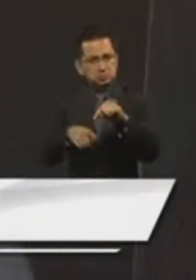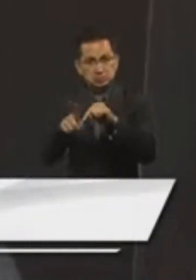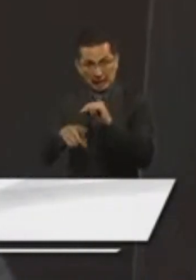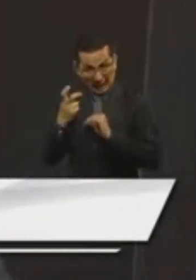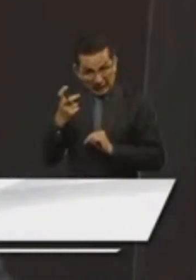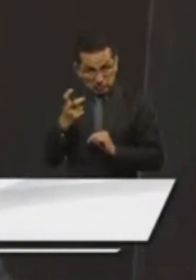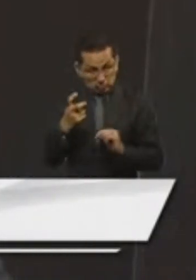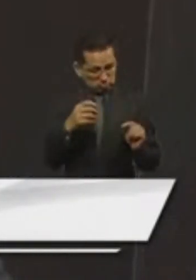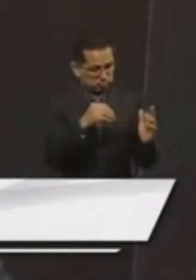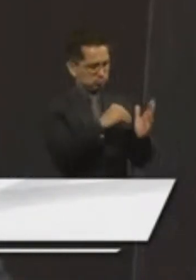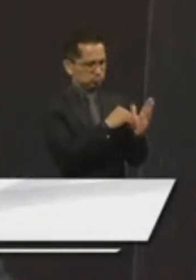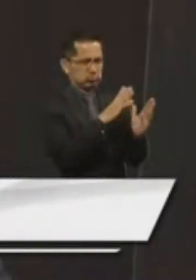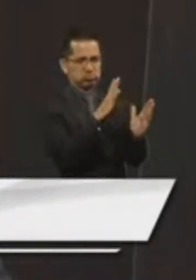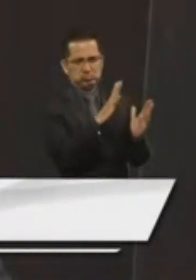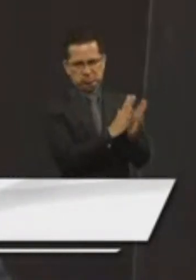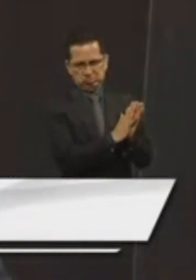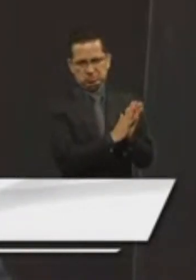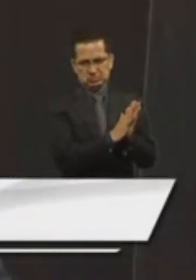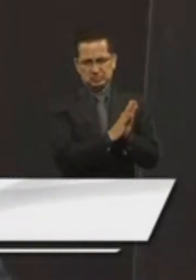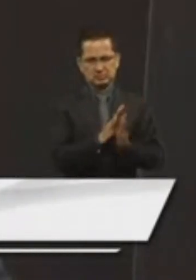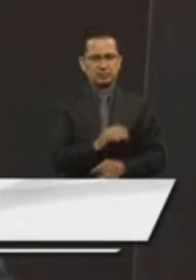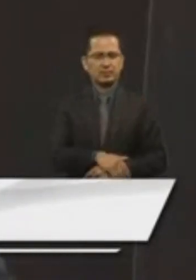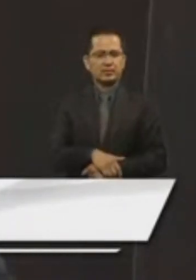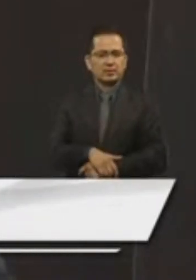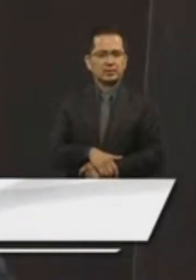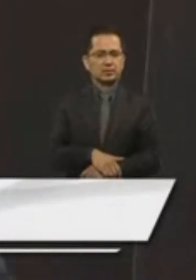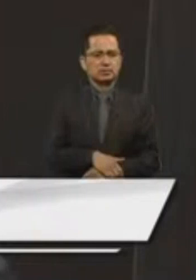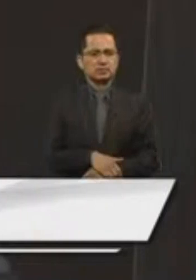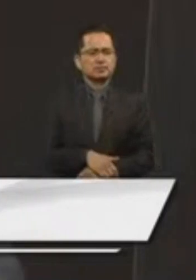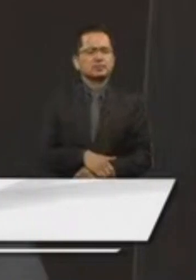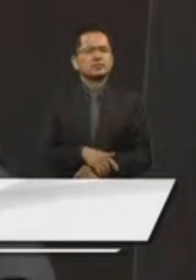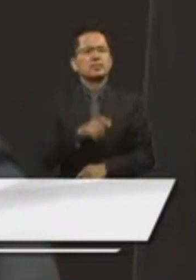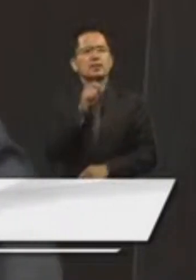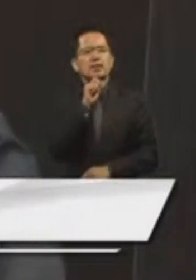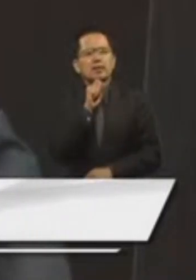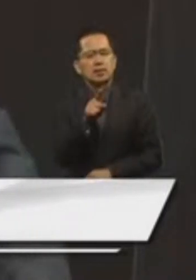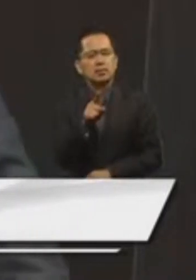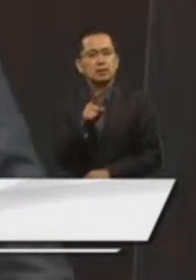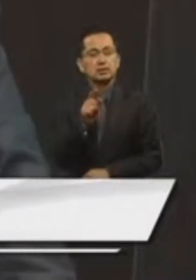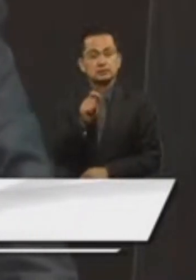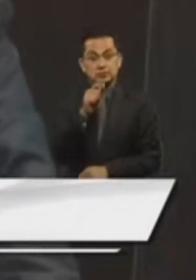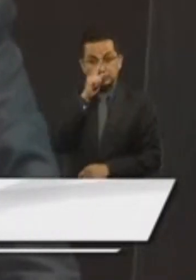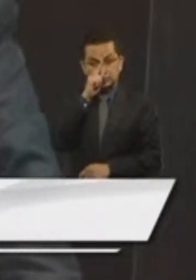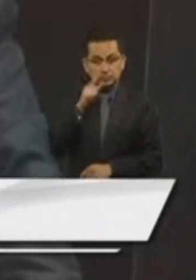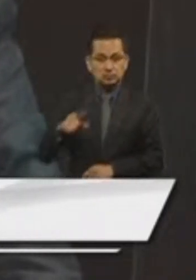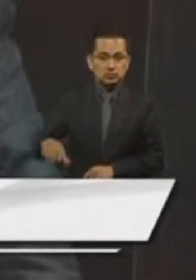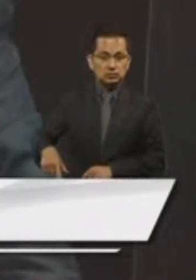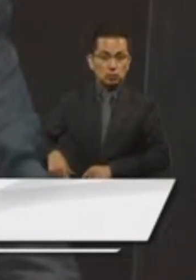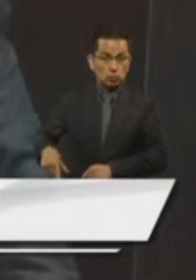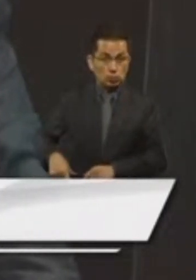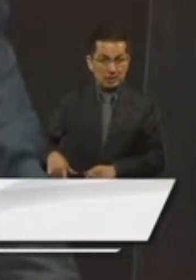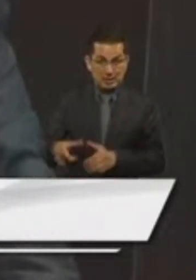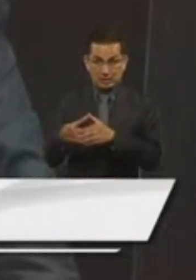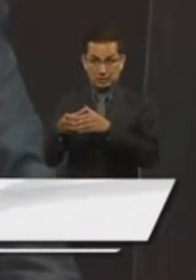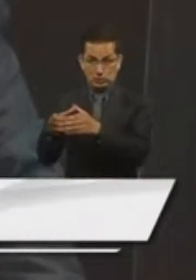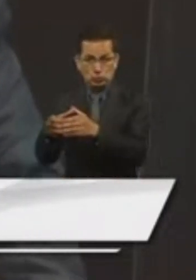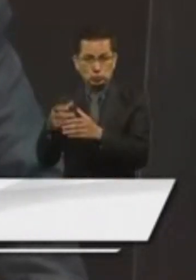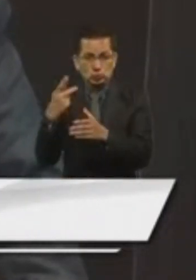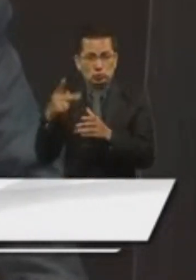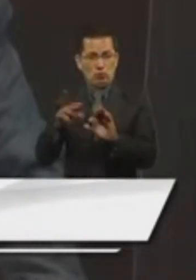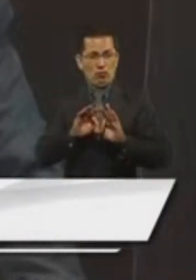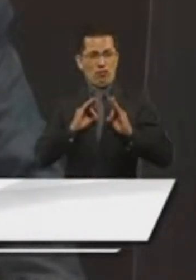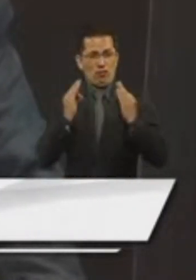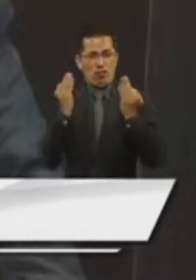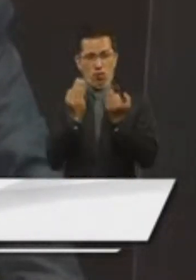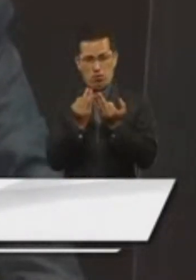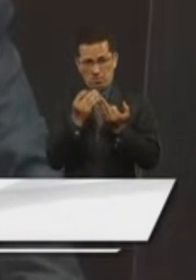Plasmamos también una auténtica política de Estado, la